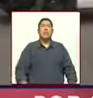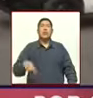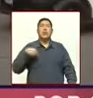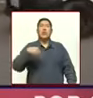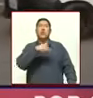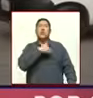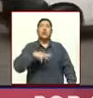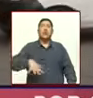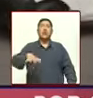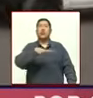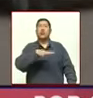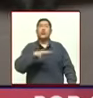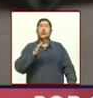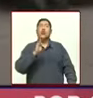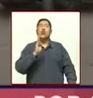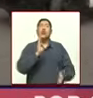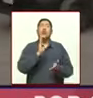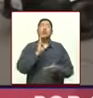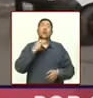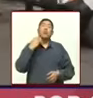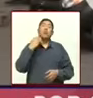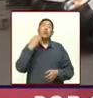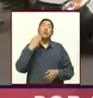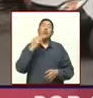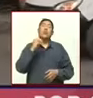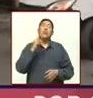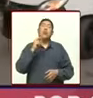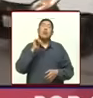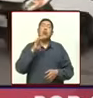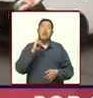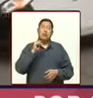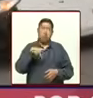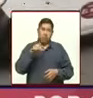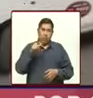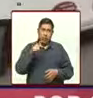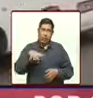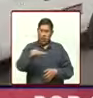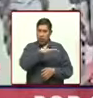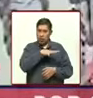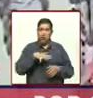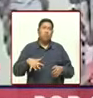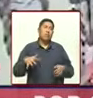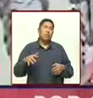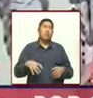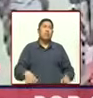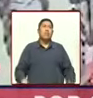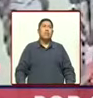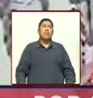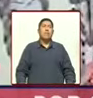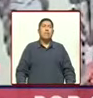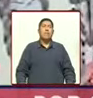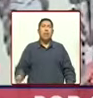Estamos en la zona Villa Bolívar Municipal. Ve usted lo que exactamente sucedió en este lugar.